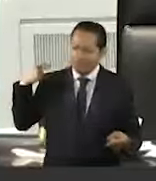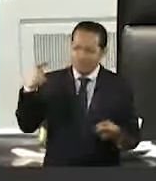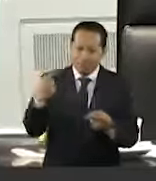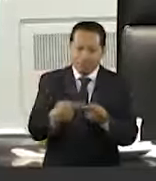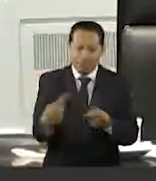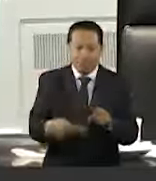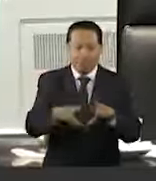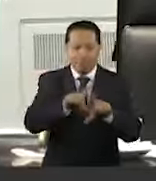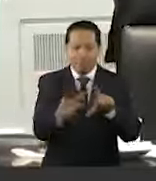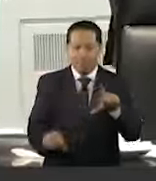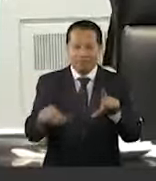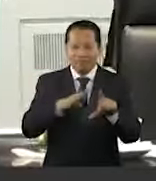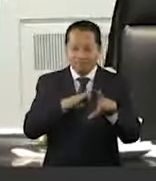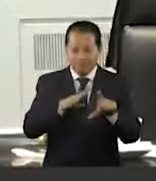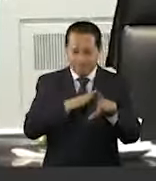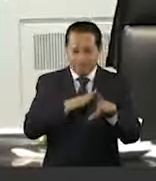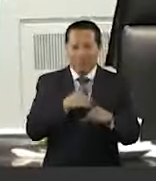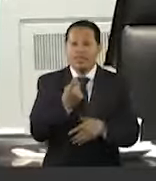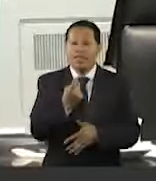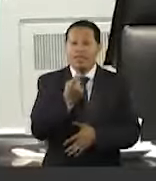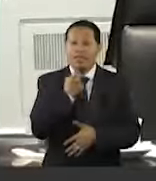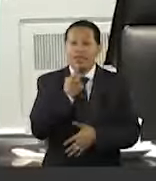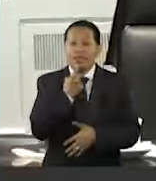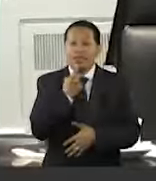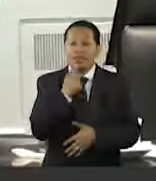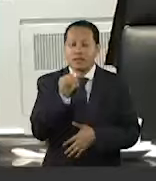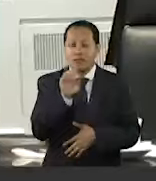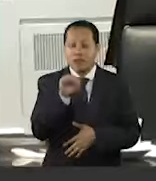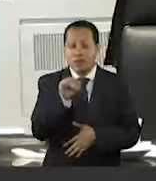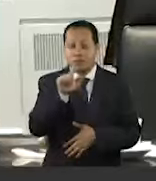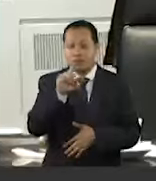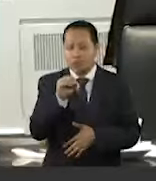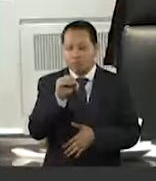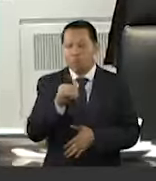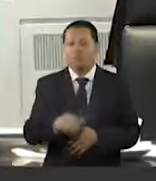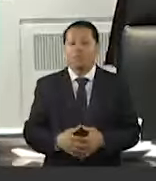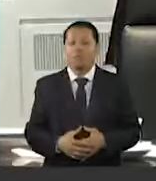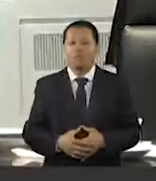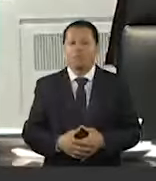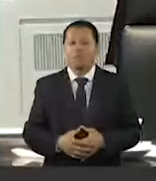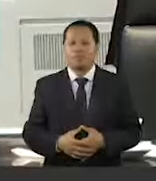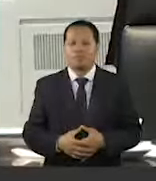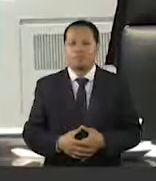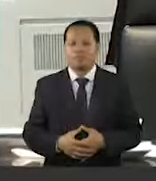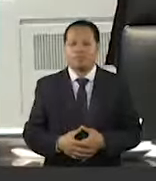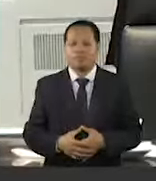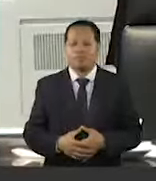país, Andrés Manuel López Obrador.